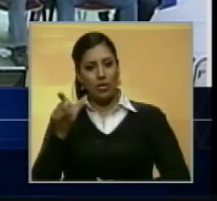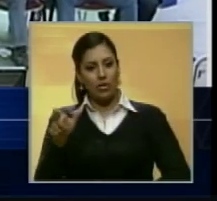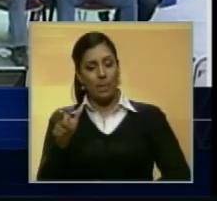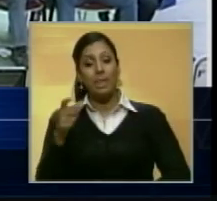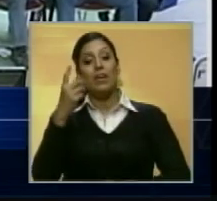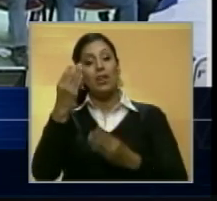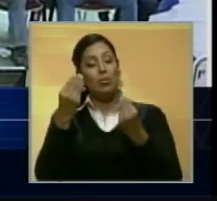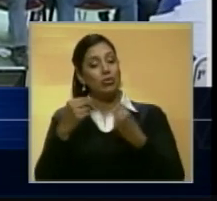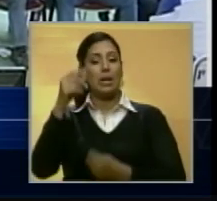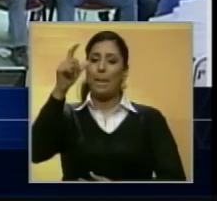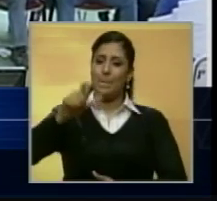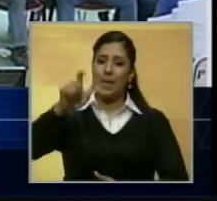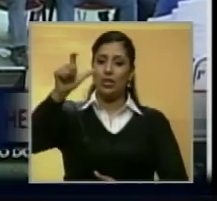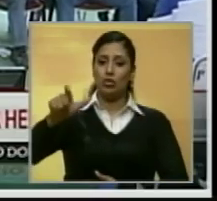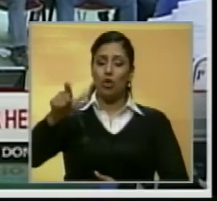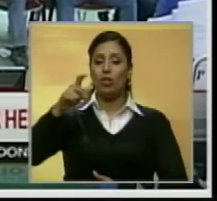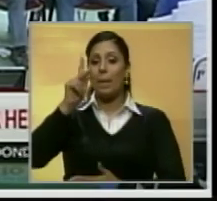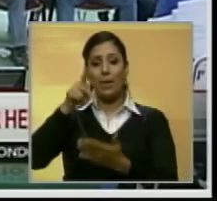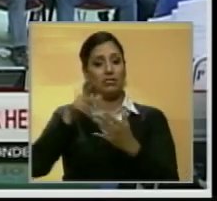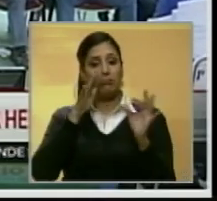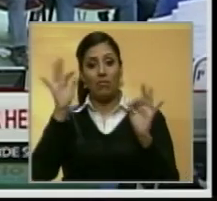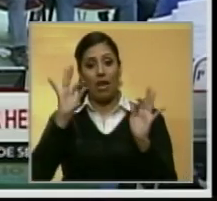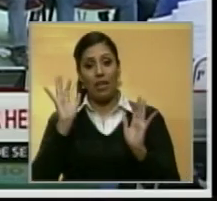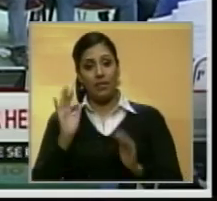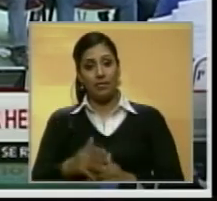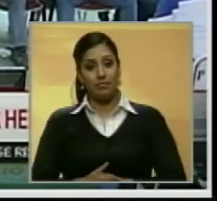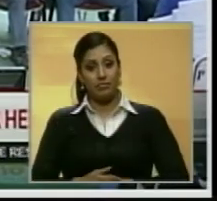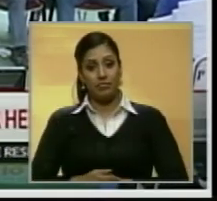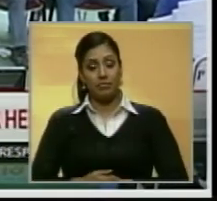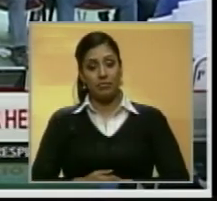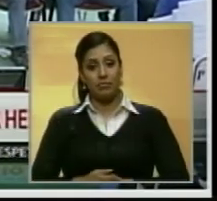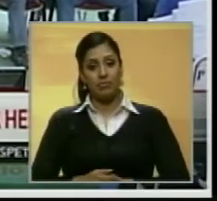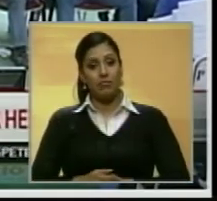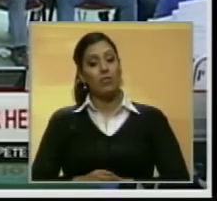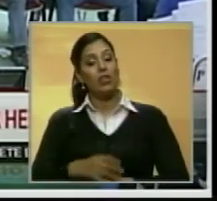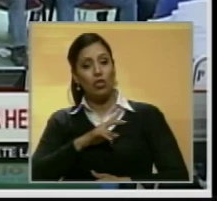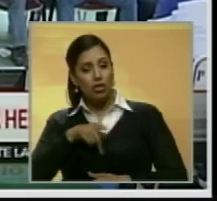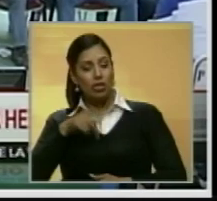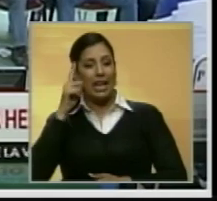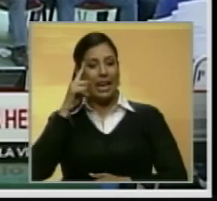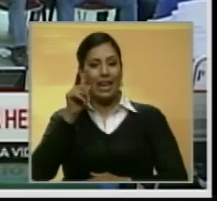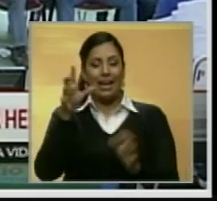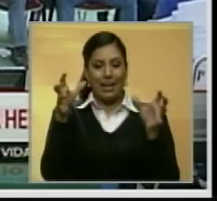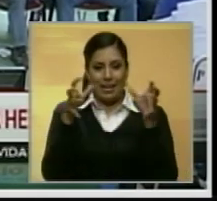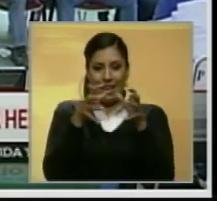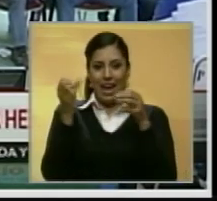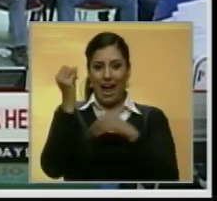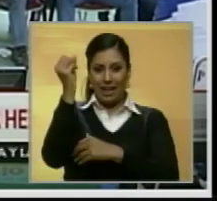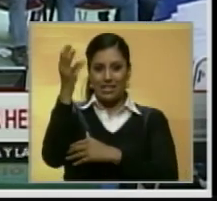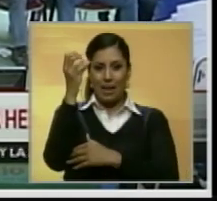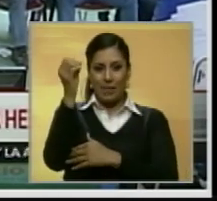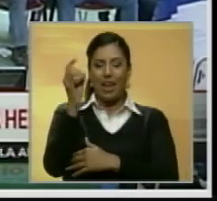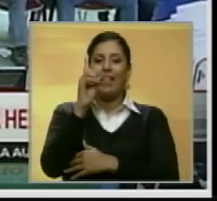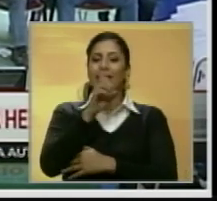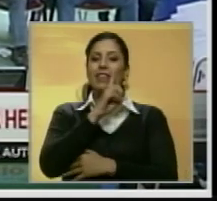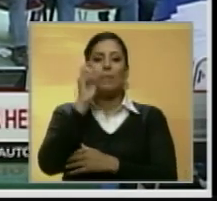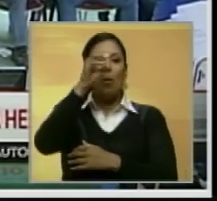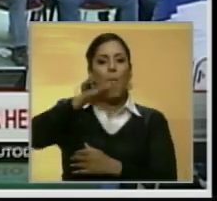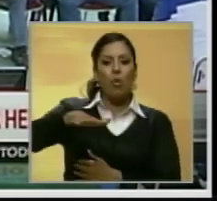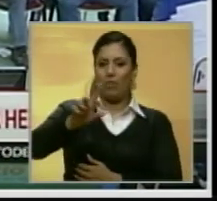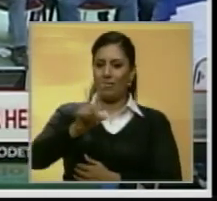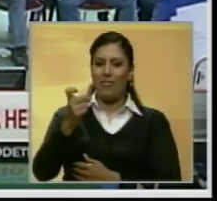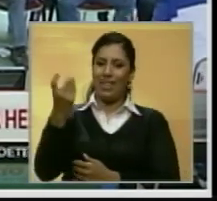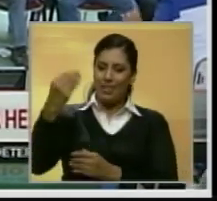y mucha gente que no participaba. Y uno cree que una asamblea como esta está todo el pueblo.